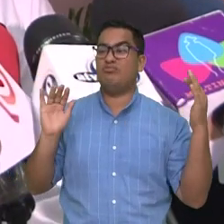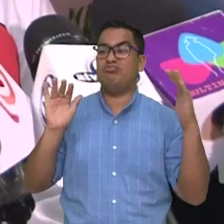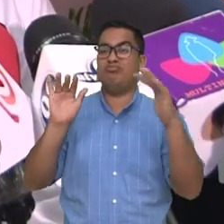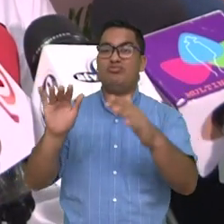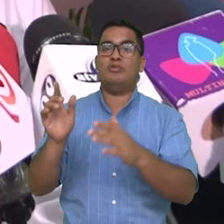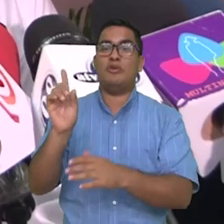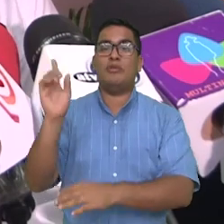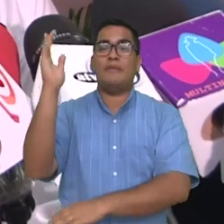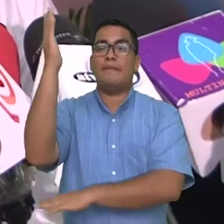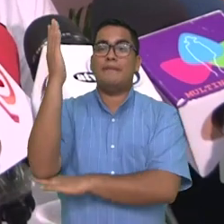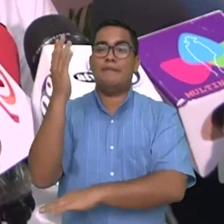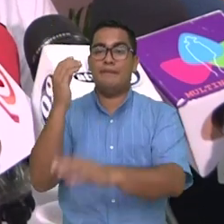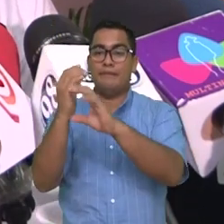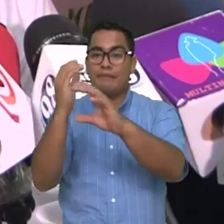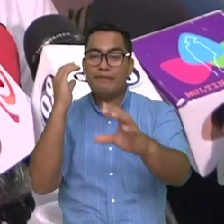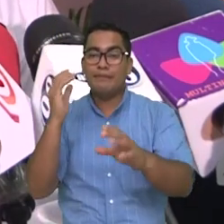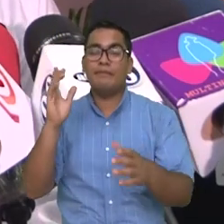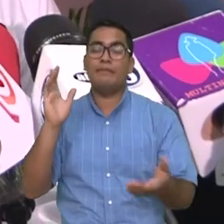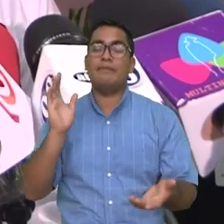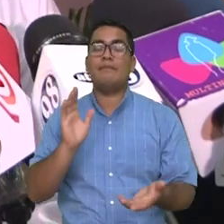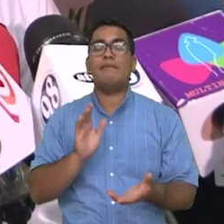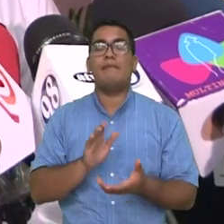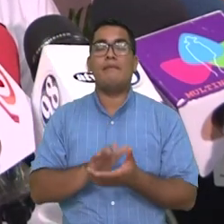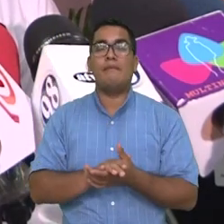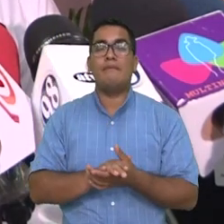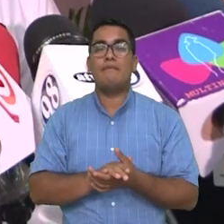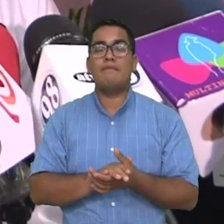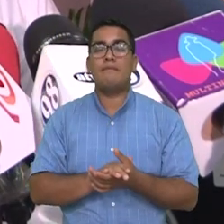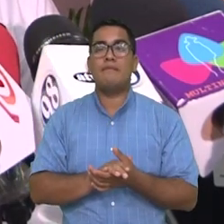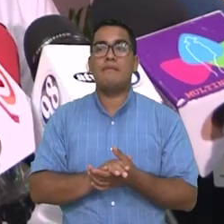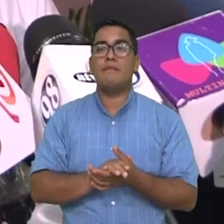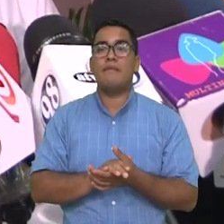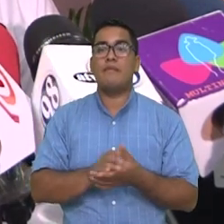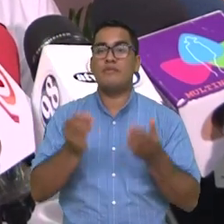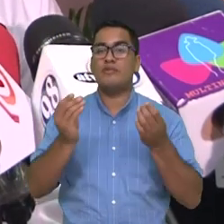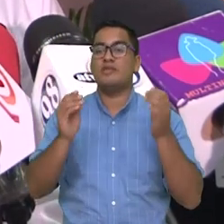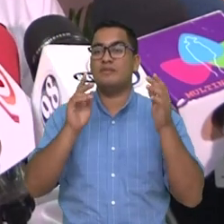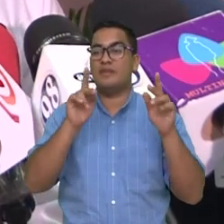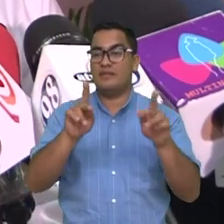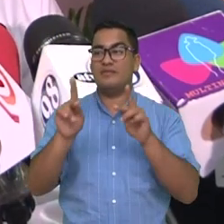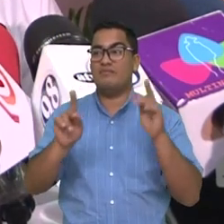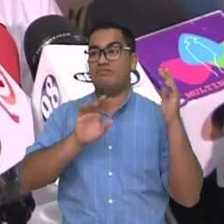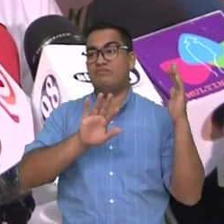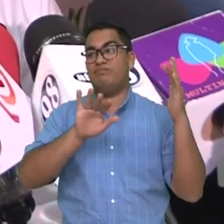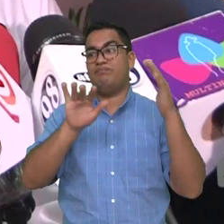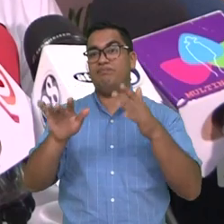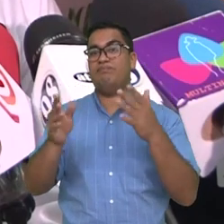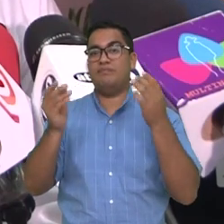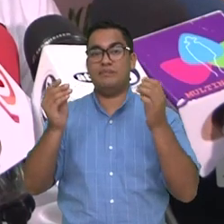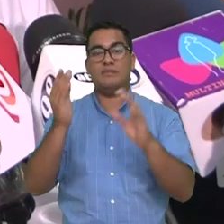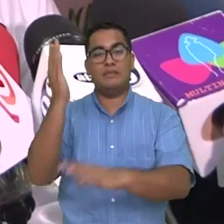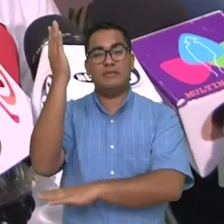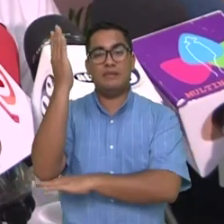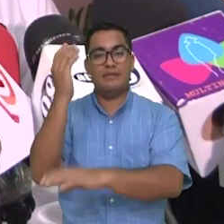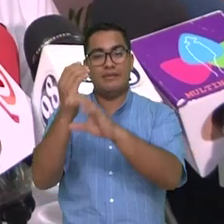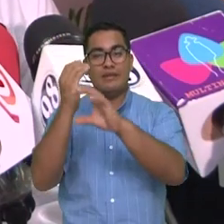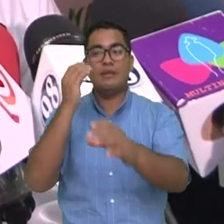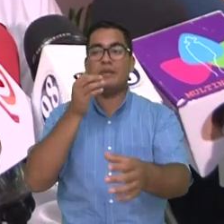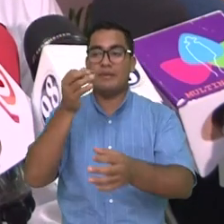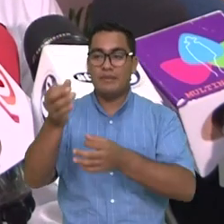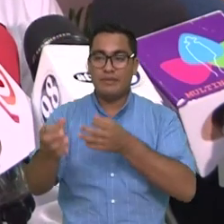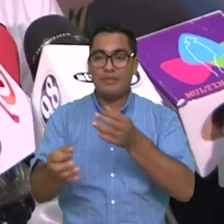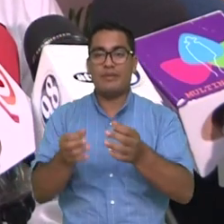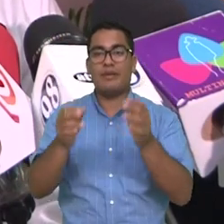las paradas de buses, las terminales de buses, en los cuales estamos haciendo información, educación a la